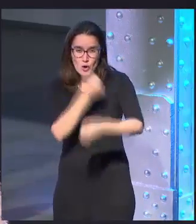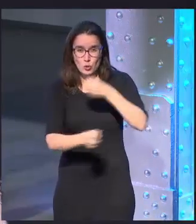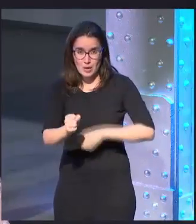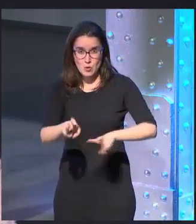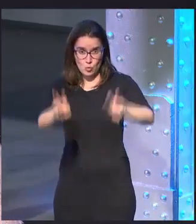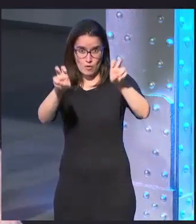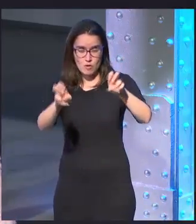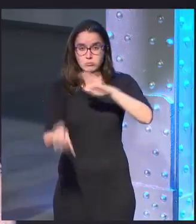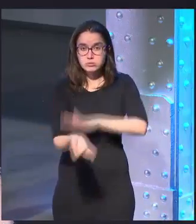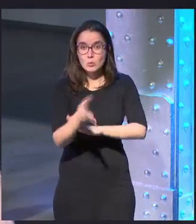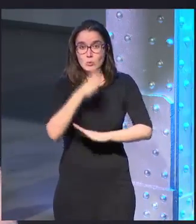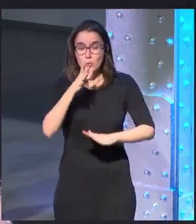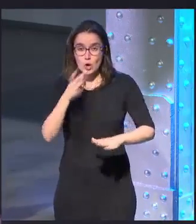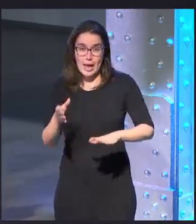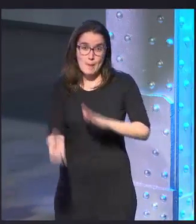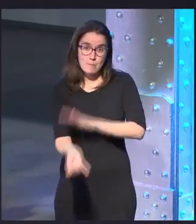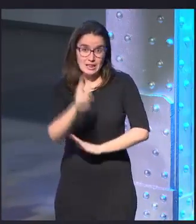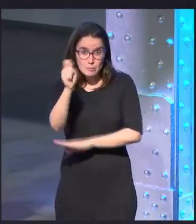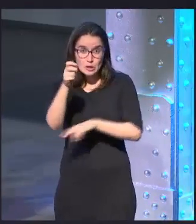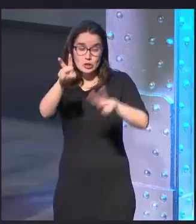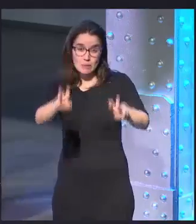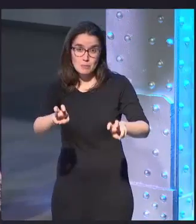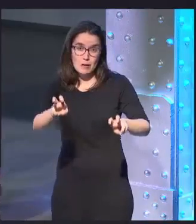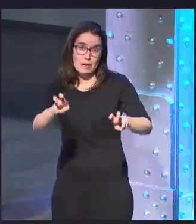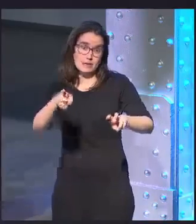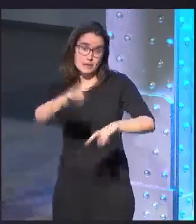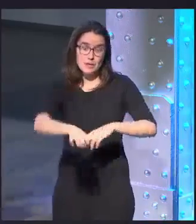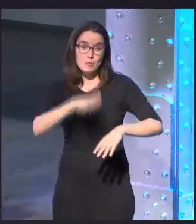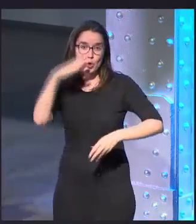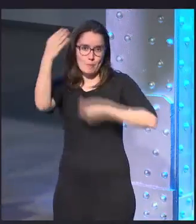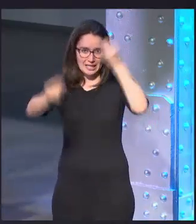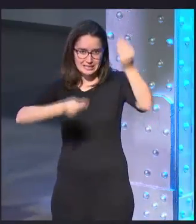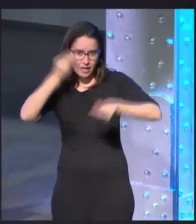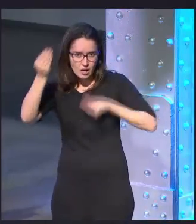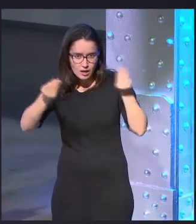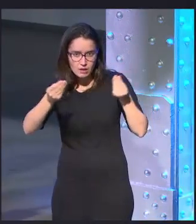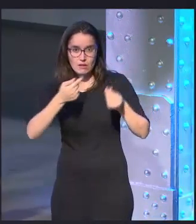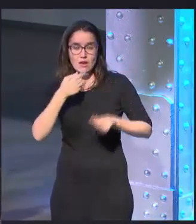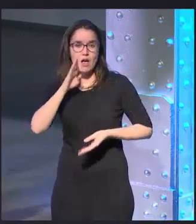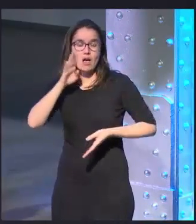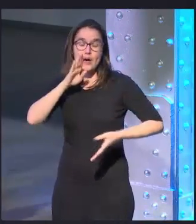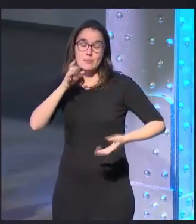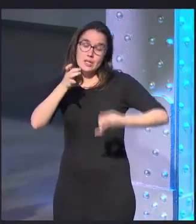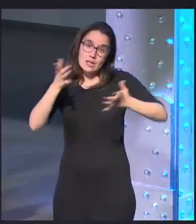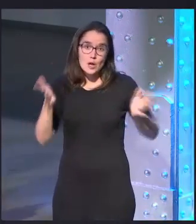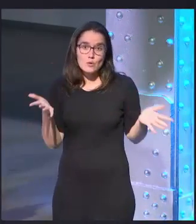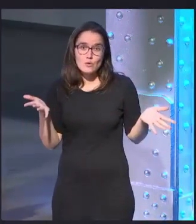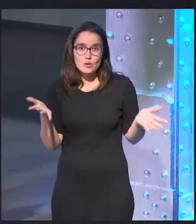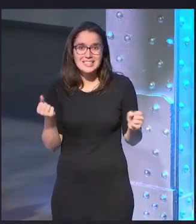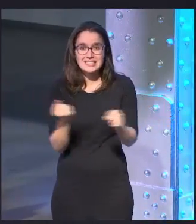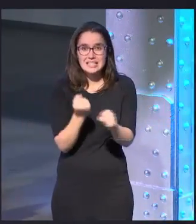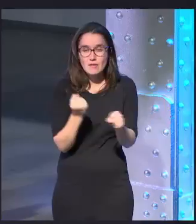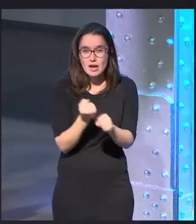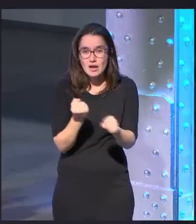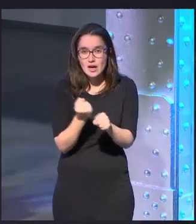surgido también fruto de emprendimiento y fruto también de pensar. Decías anteriormente, bueno, es que de